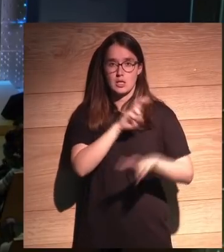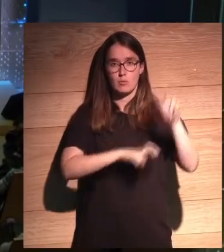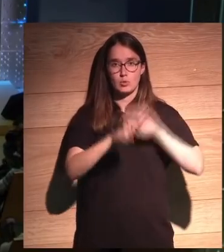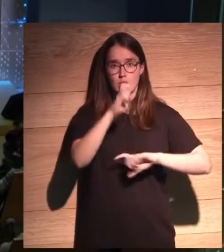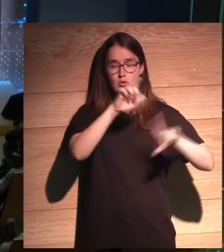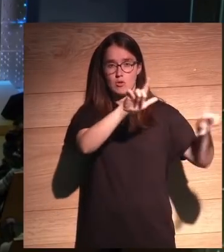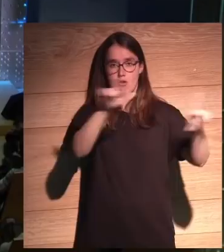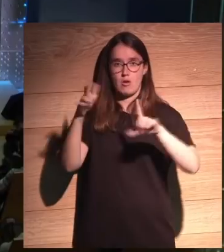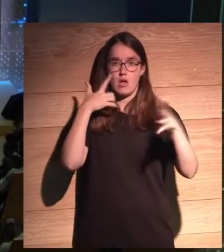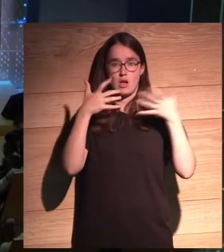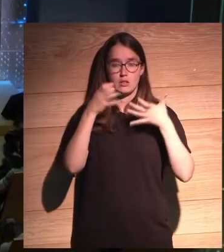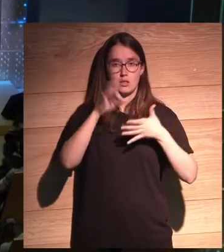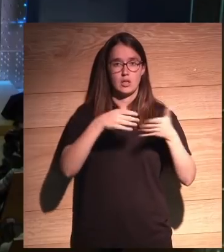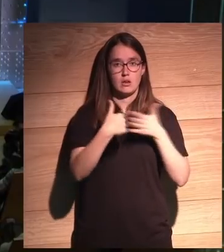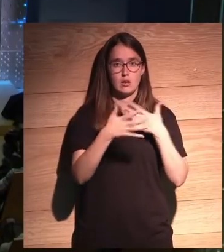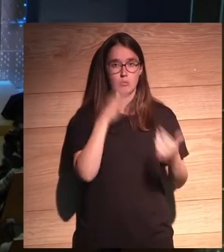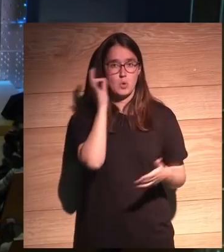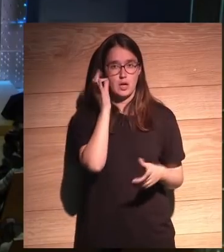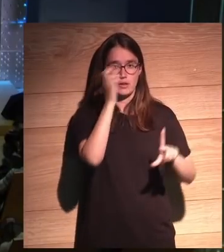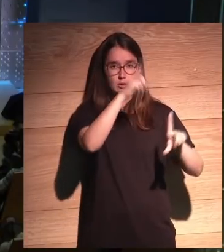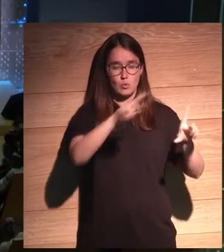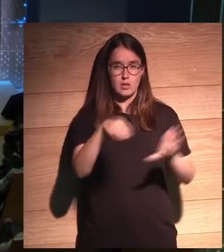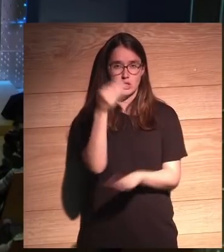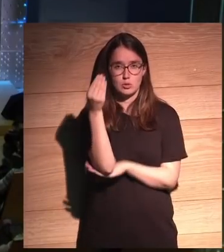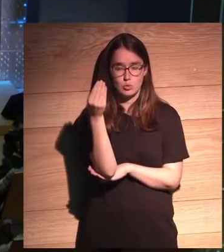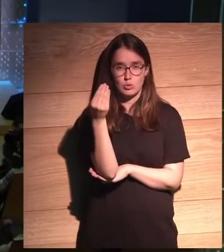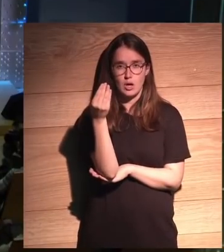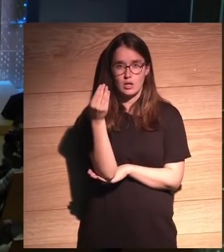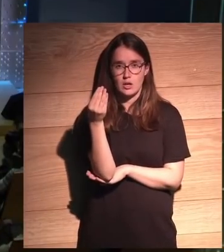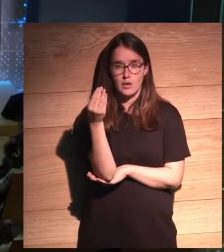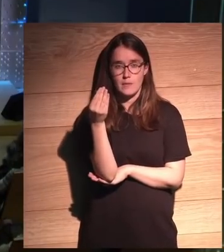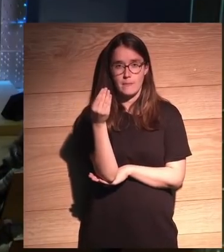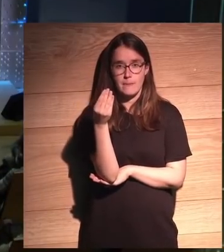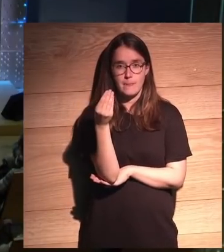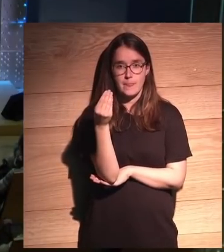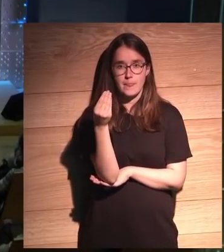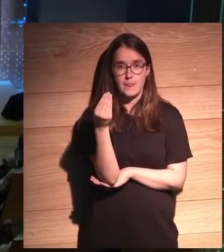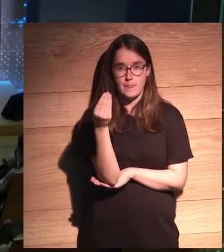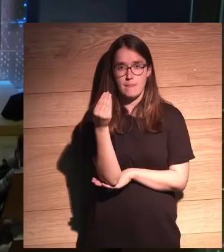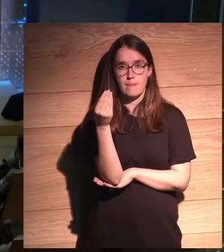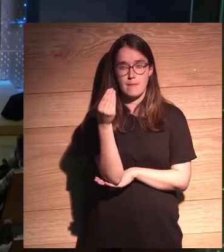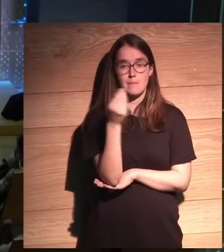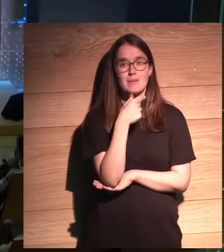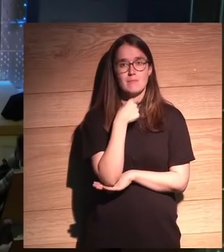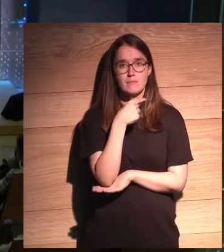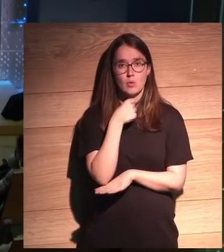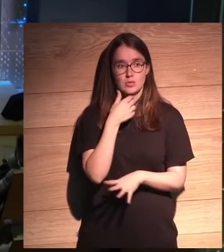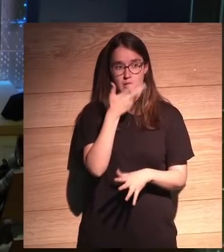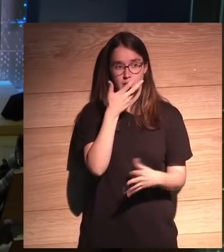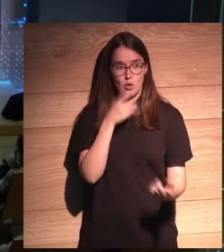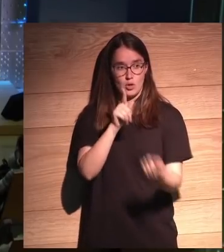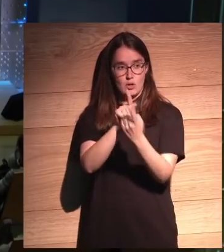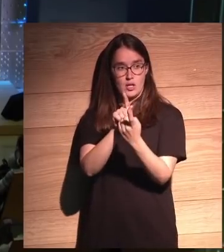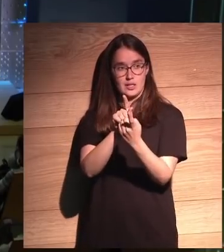arte de mujeres, tanto cuadros como esculturas. Qué bueno. Y a mí me gustaría que lo conocieras,